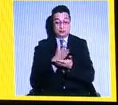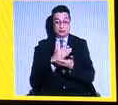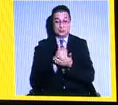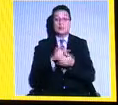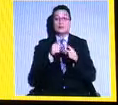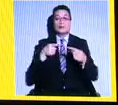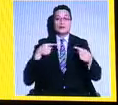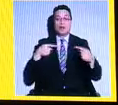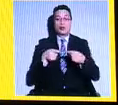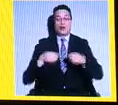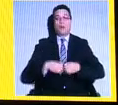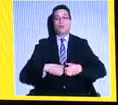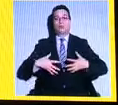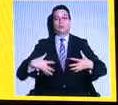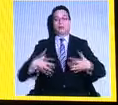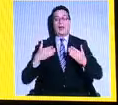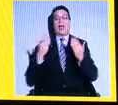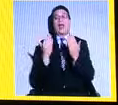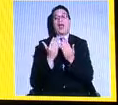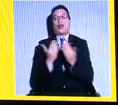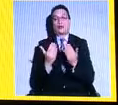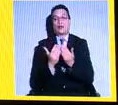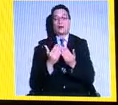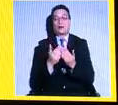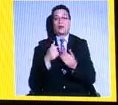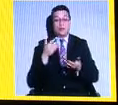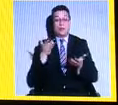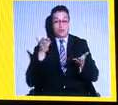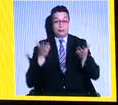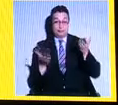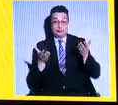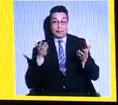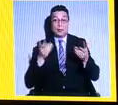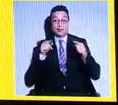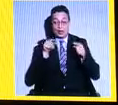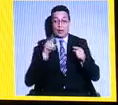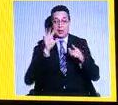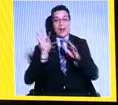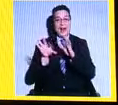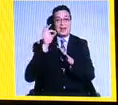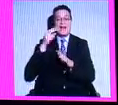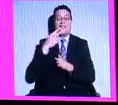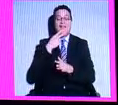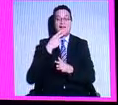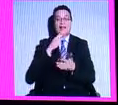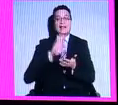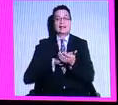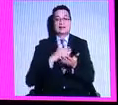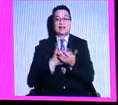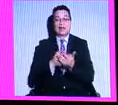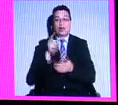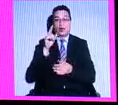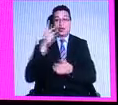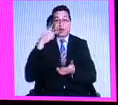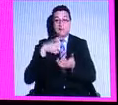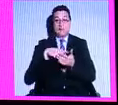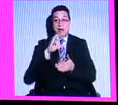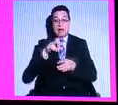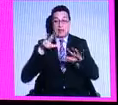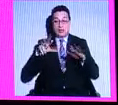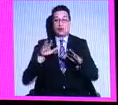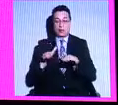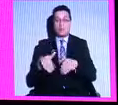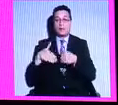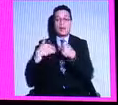contra la obesidad estudiantil, contrapeso, parte de Elige Vivir Sano. En 2018